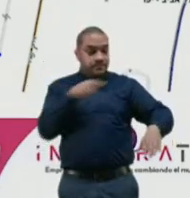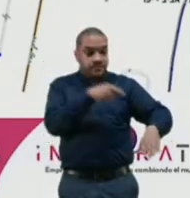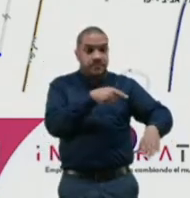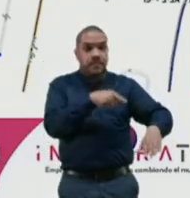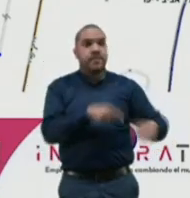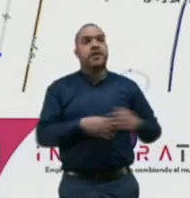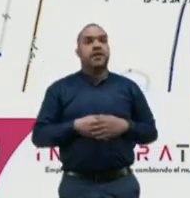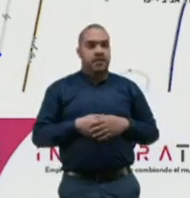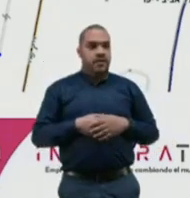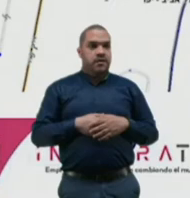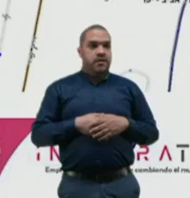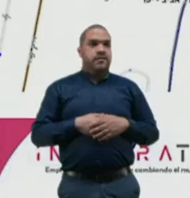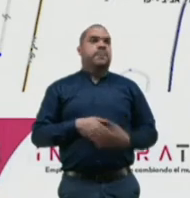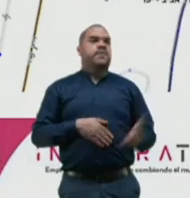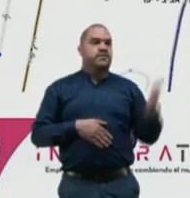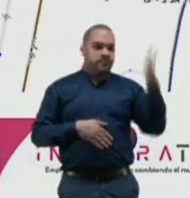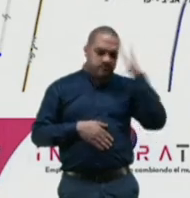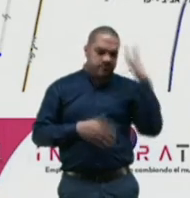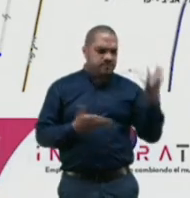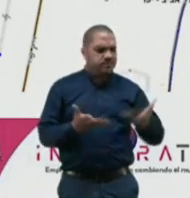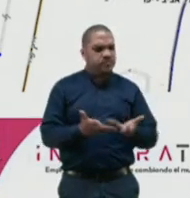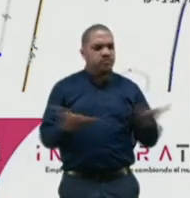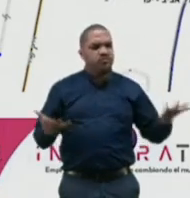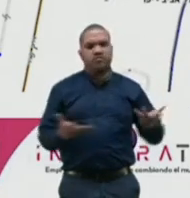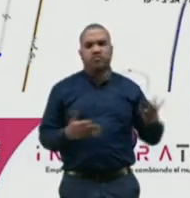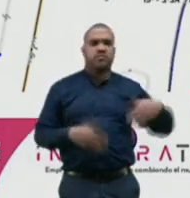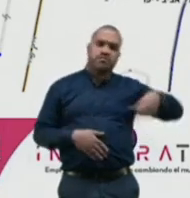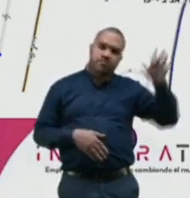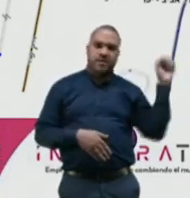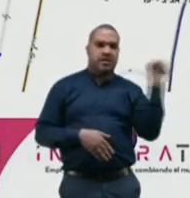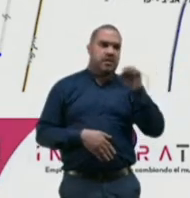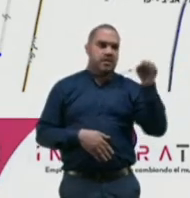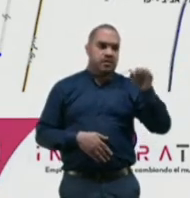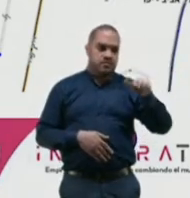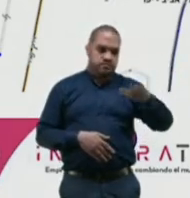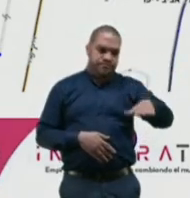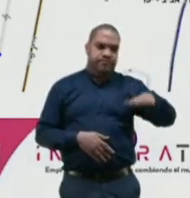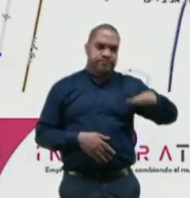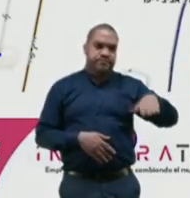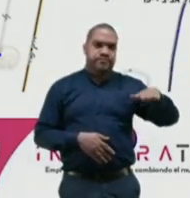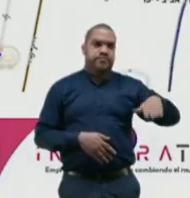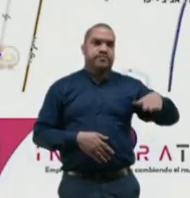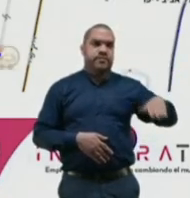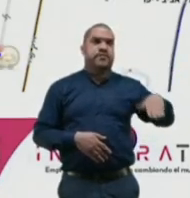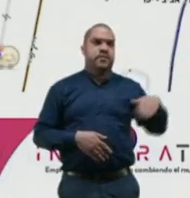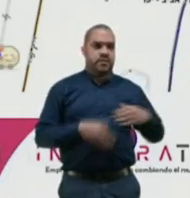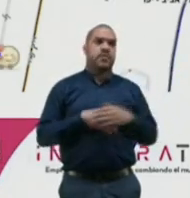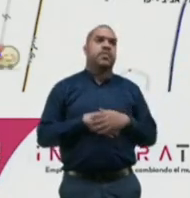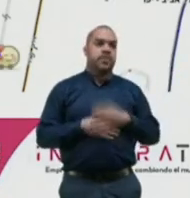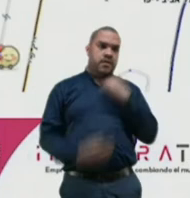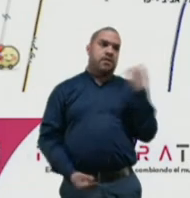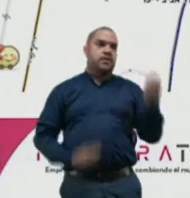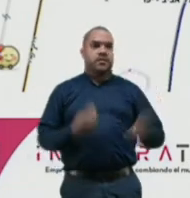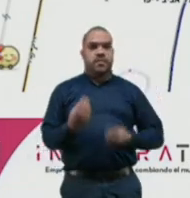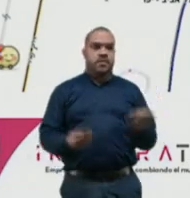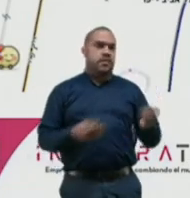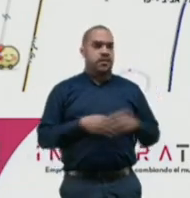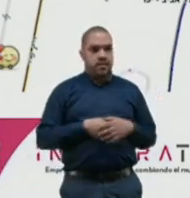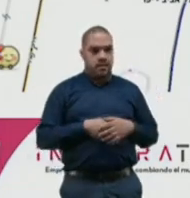mirar dónde están los trancones. Y de hecho, le permitimos a los usuarios que efectivamente se salten ese